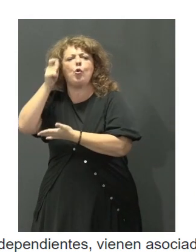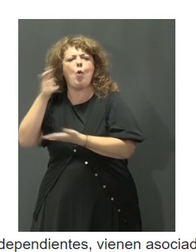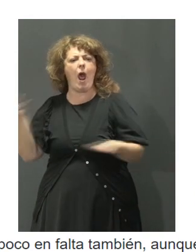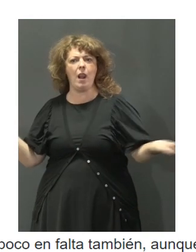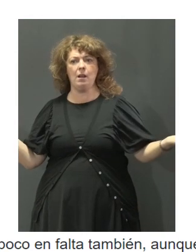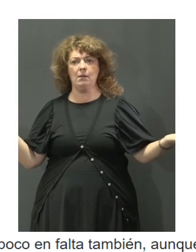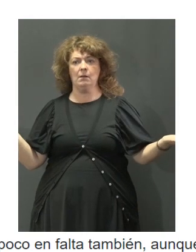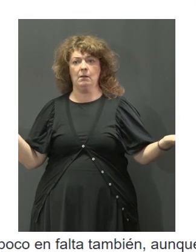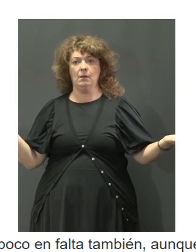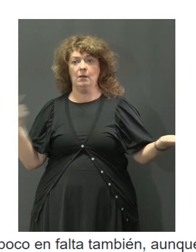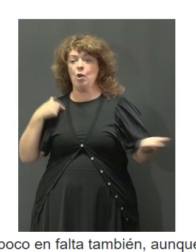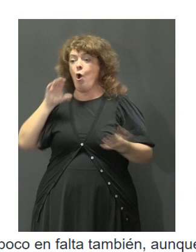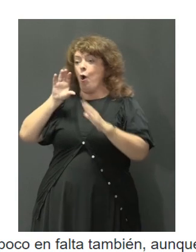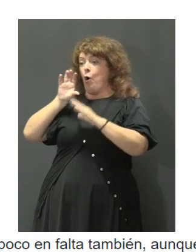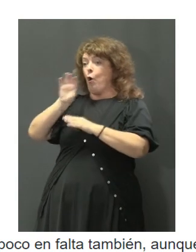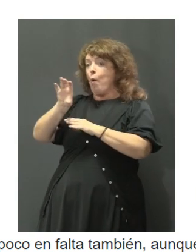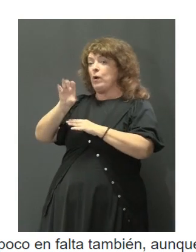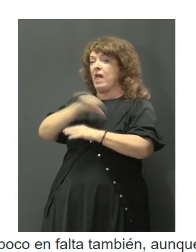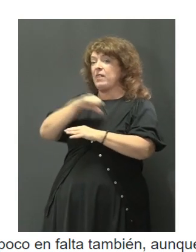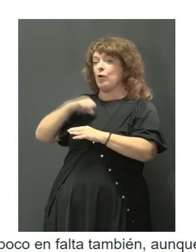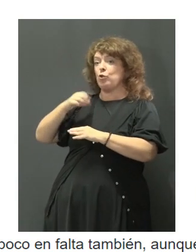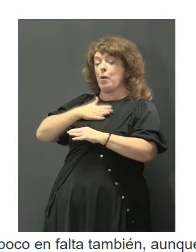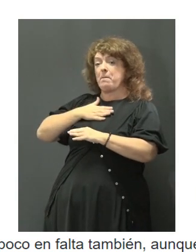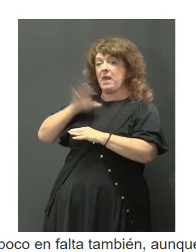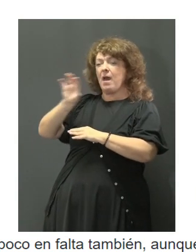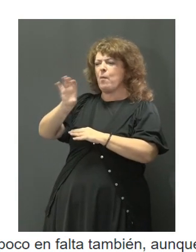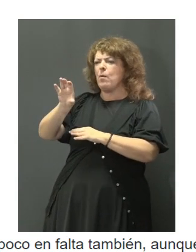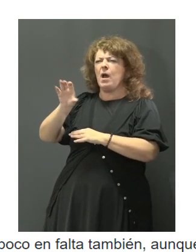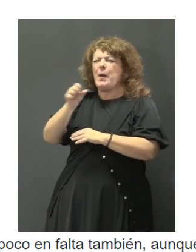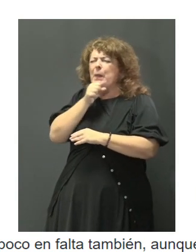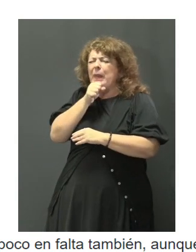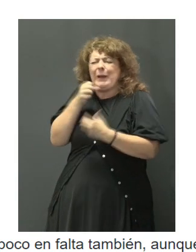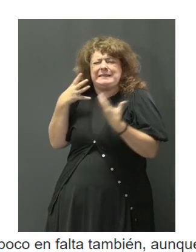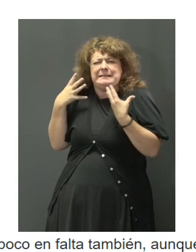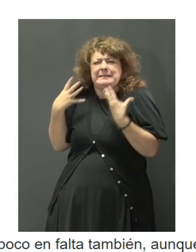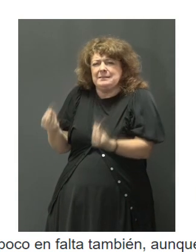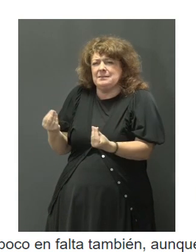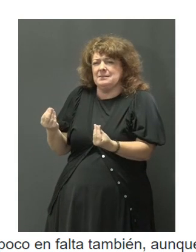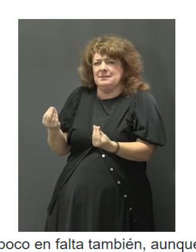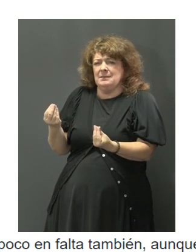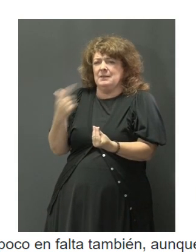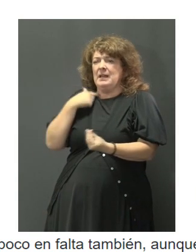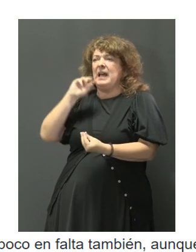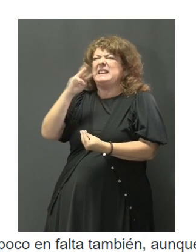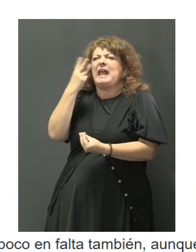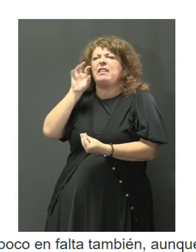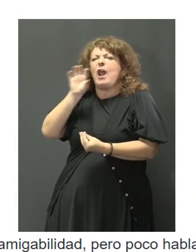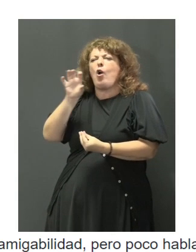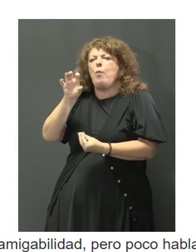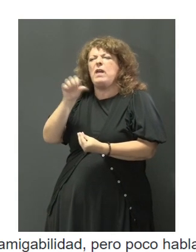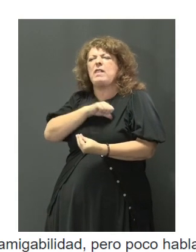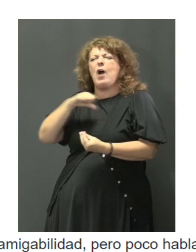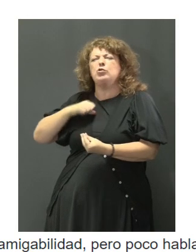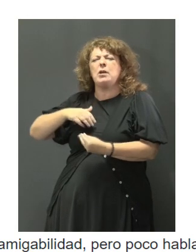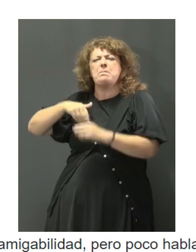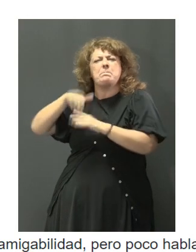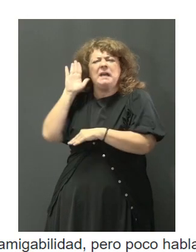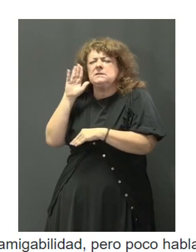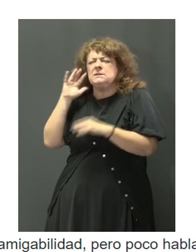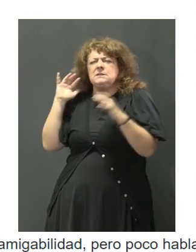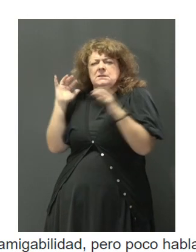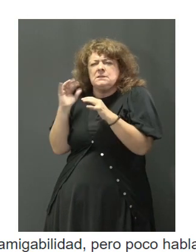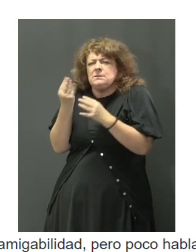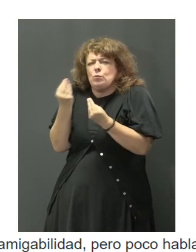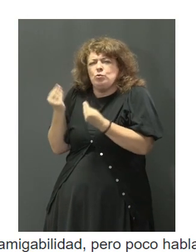vengo además de una comunidad autónoma donde la población envejecida, somos la tercera comunidad autónoma con mayor población